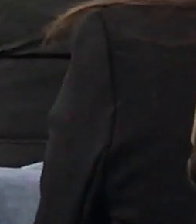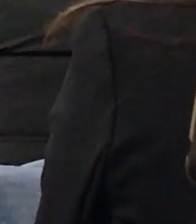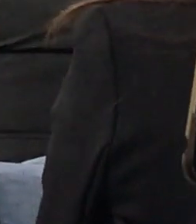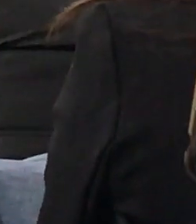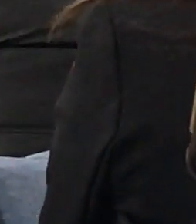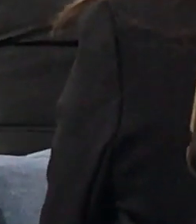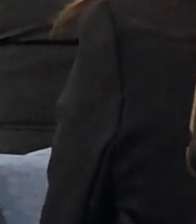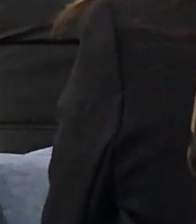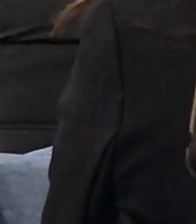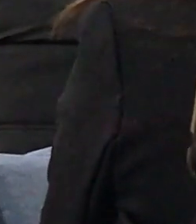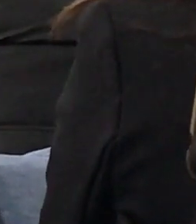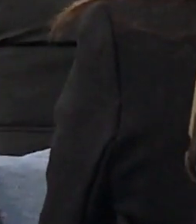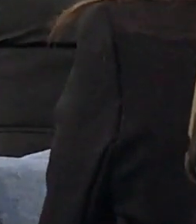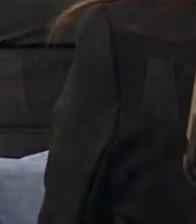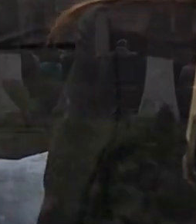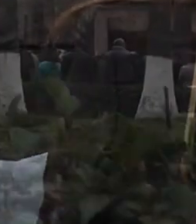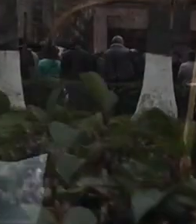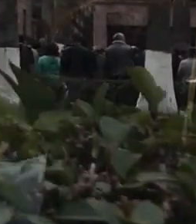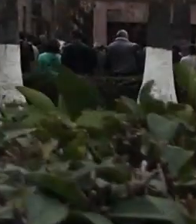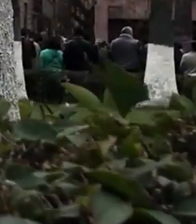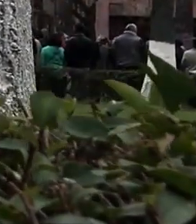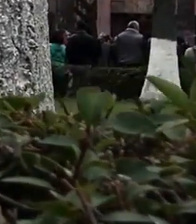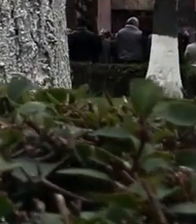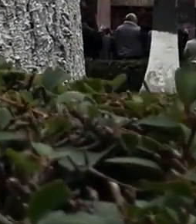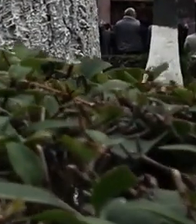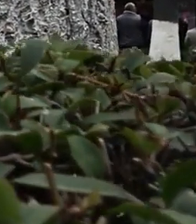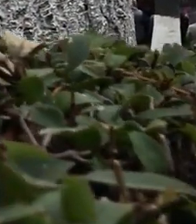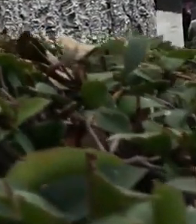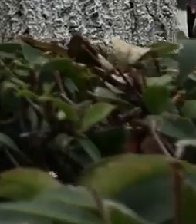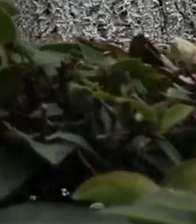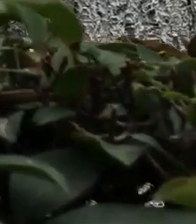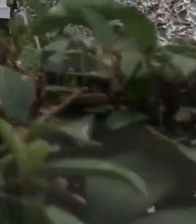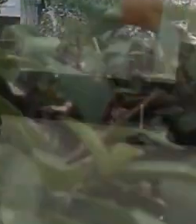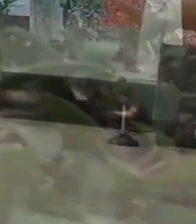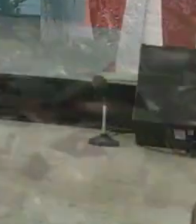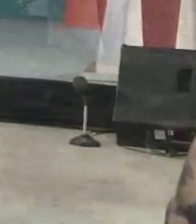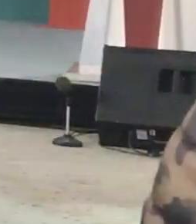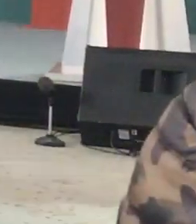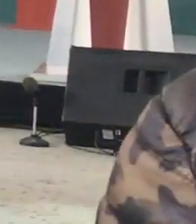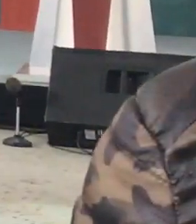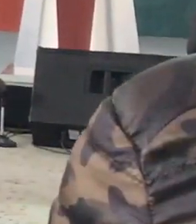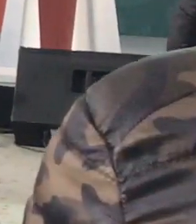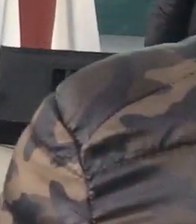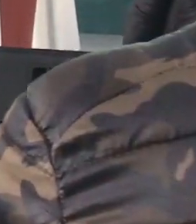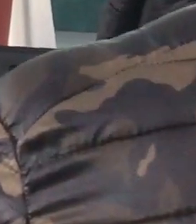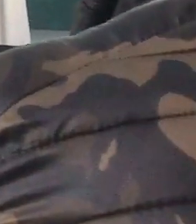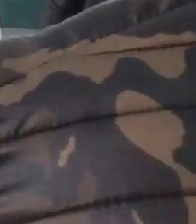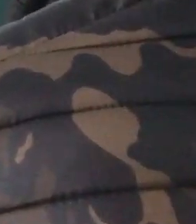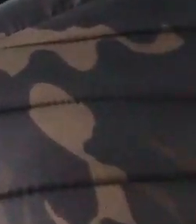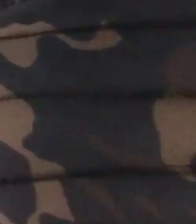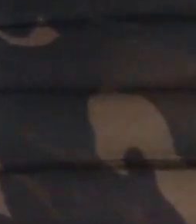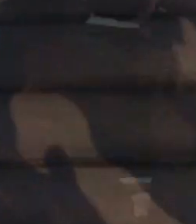y dijo que se va a complementar con la modernización de la carretera Valles Tamazunchale, ya que va a ser una inversión de 400 millones de